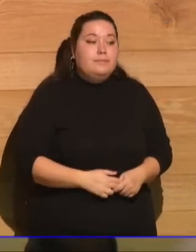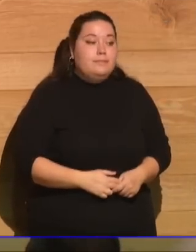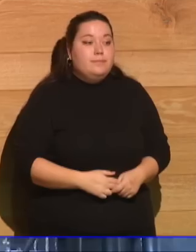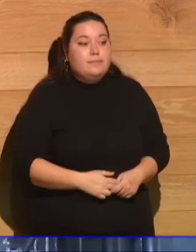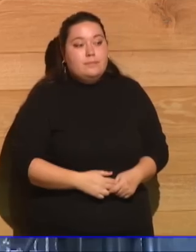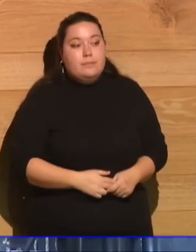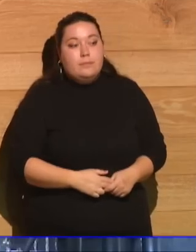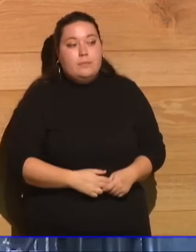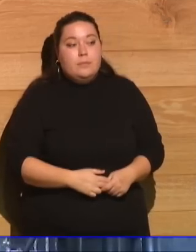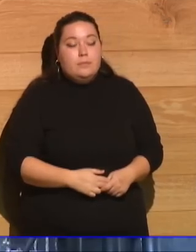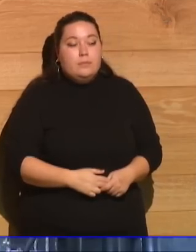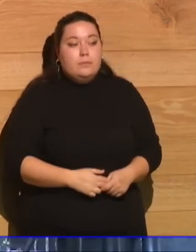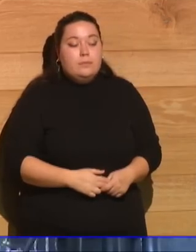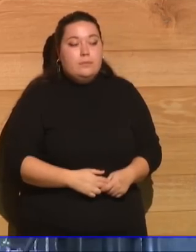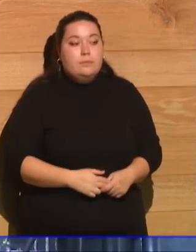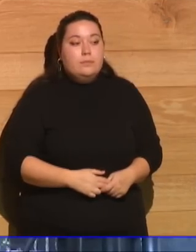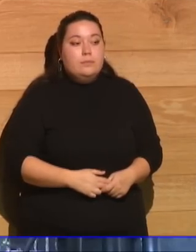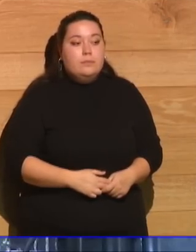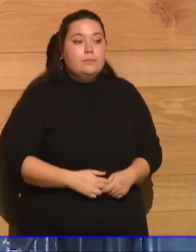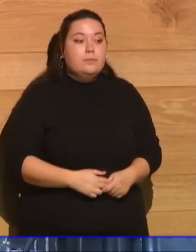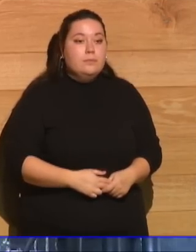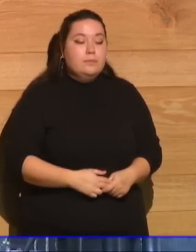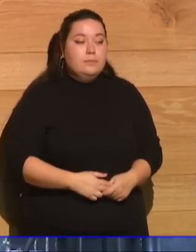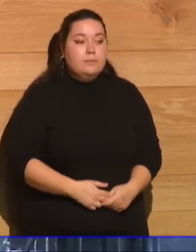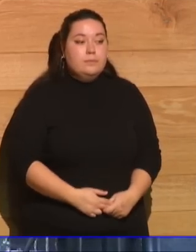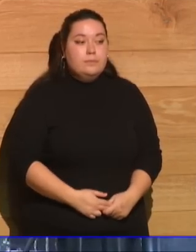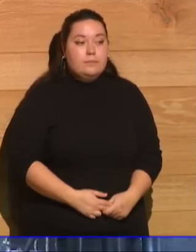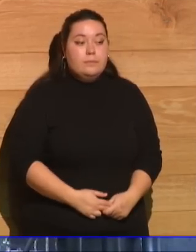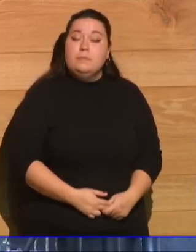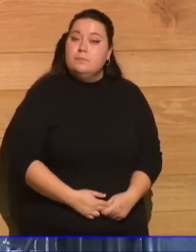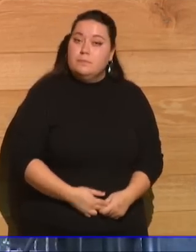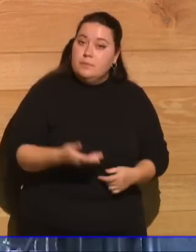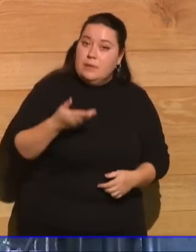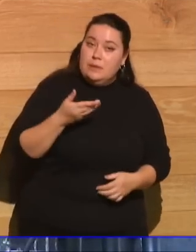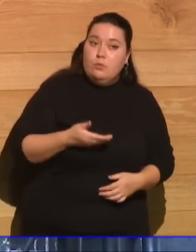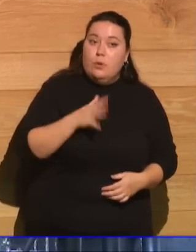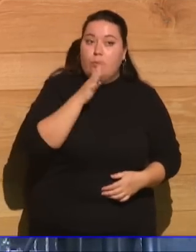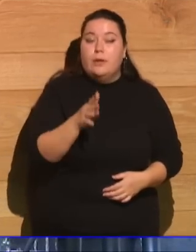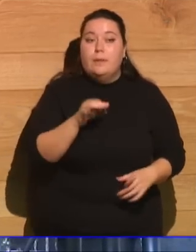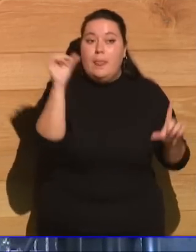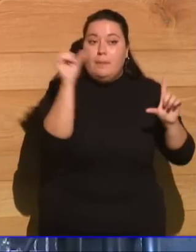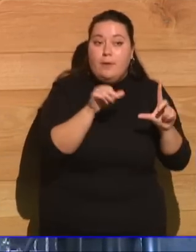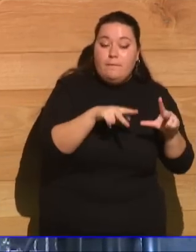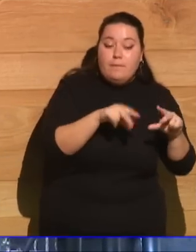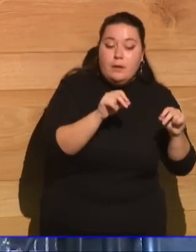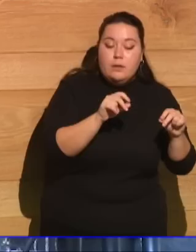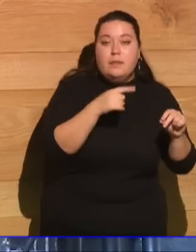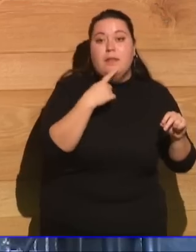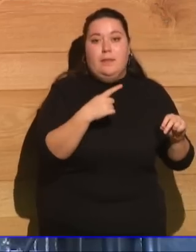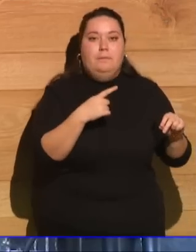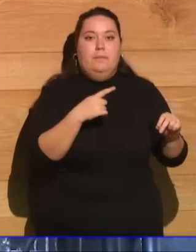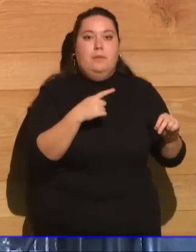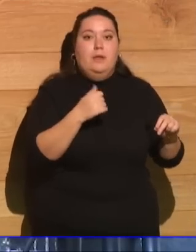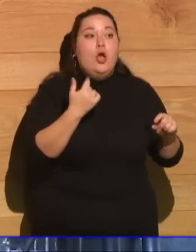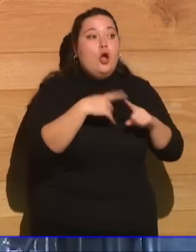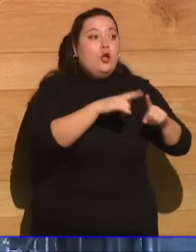no es contractual. Claro, Porque sobre todo por inmediatamente. eso. No, esto es importante porque cuando acaba la peli te pone cualquier parecido con la realidad es